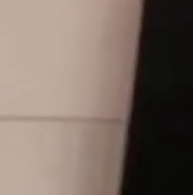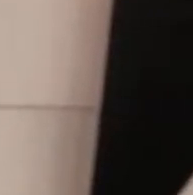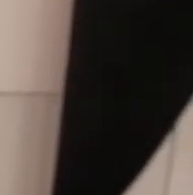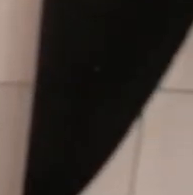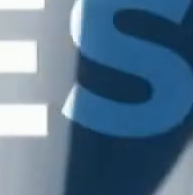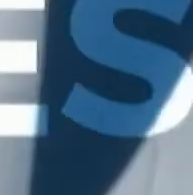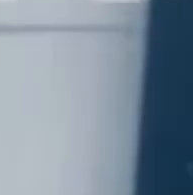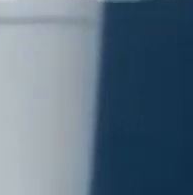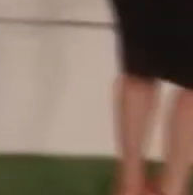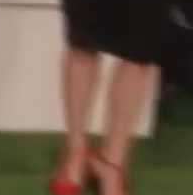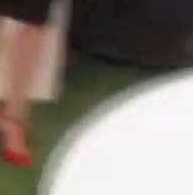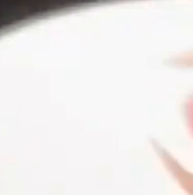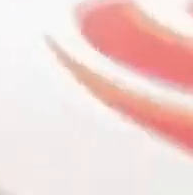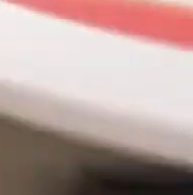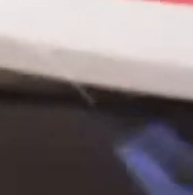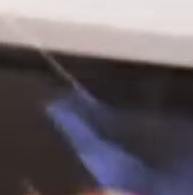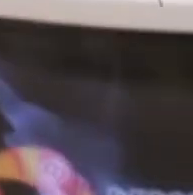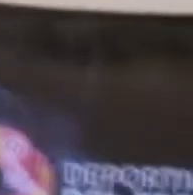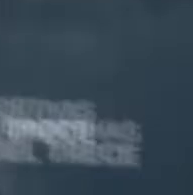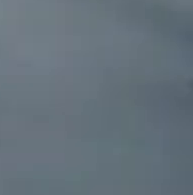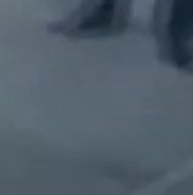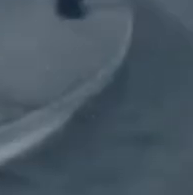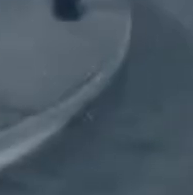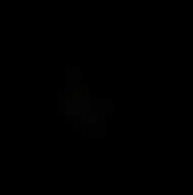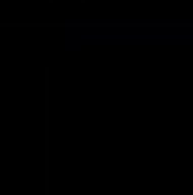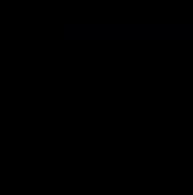deportes nos involucra a todos.